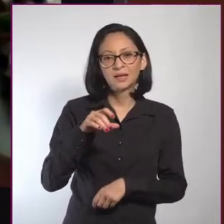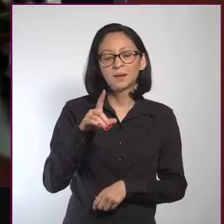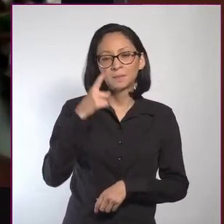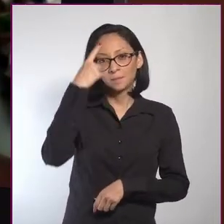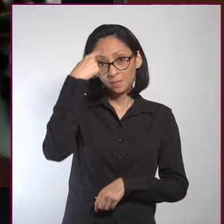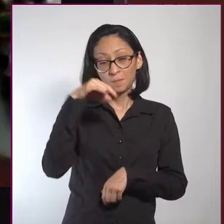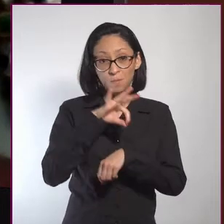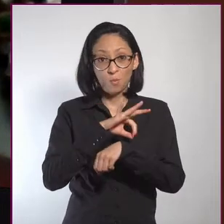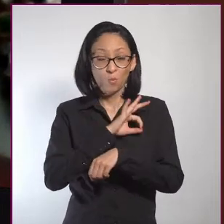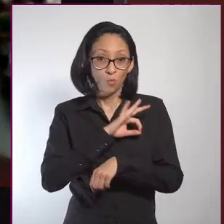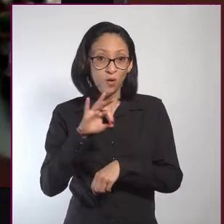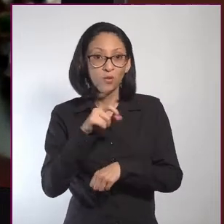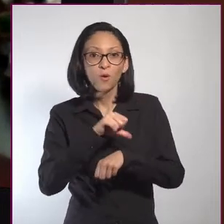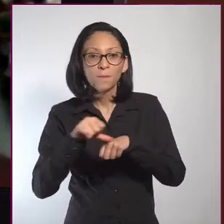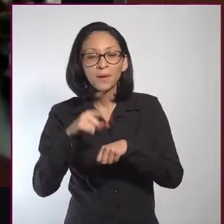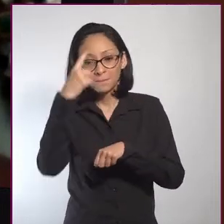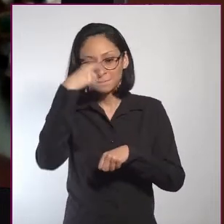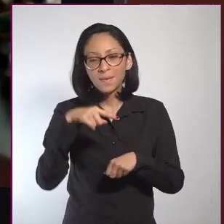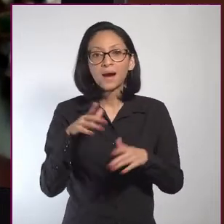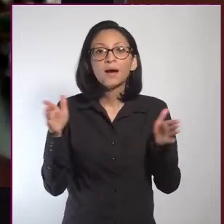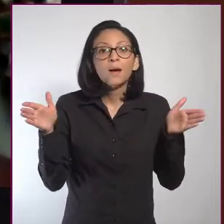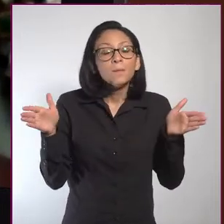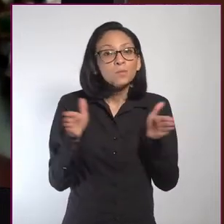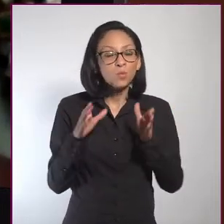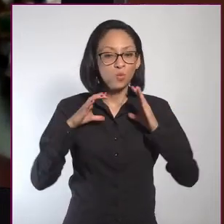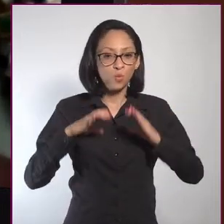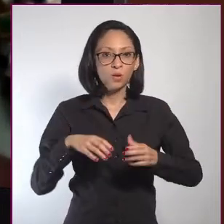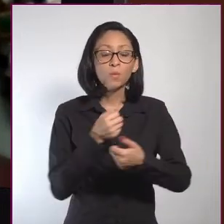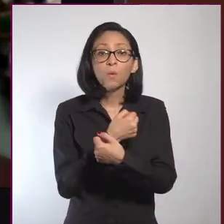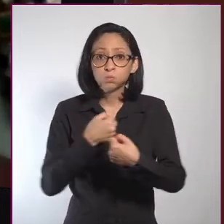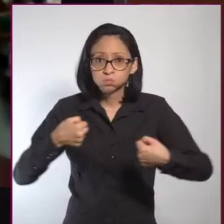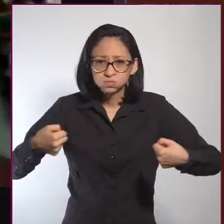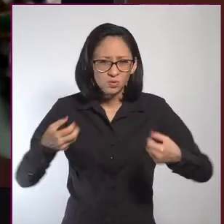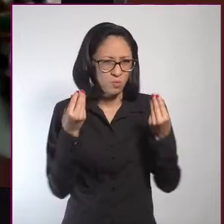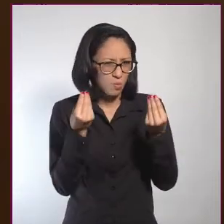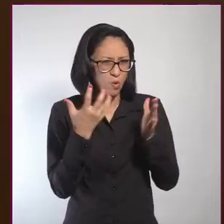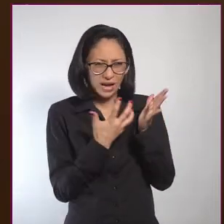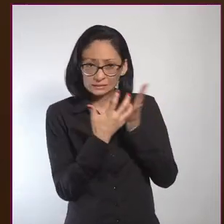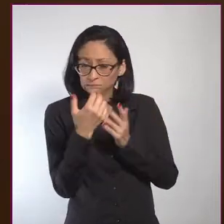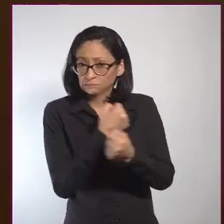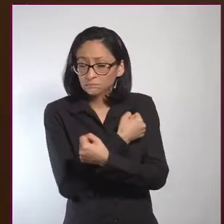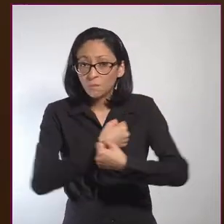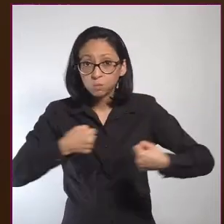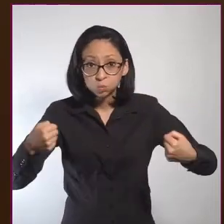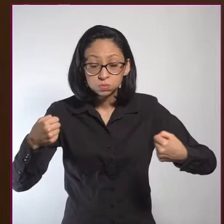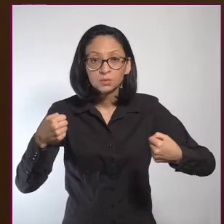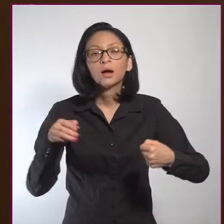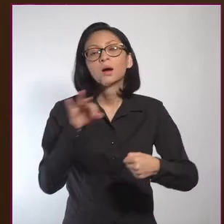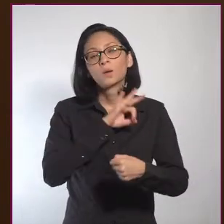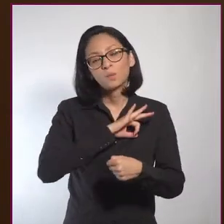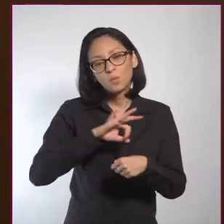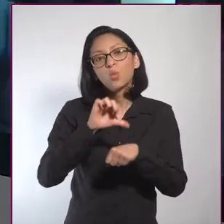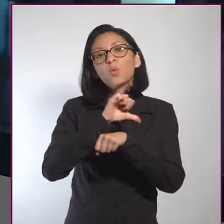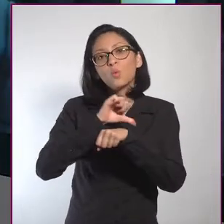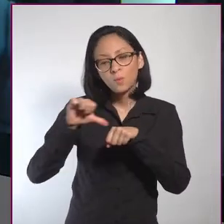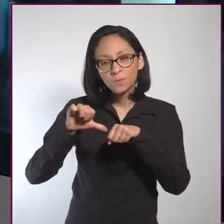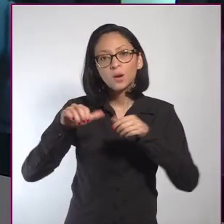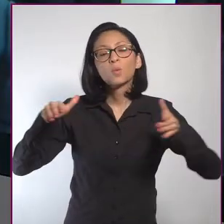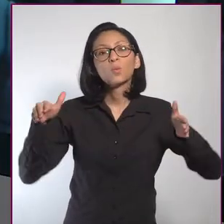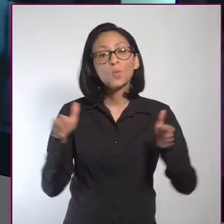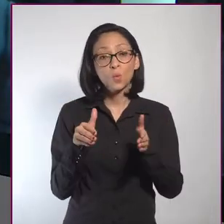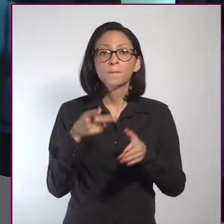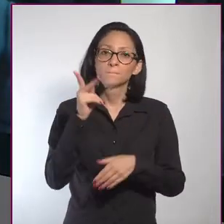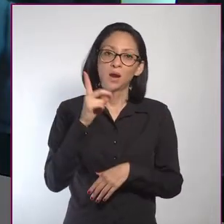para inducir la pérdida de peso en personas con una obesidad extrema. Sin embargo, esto debe de ser realizado por un